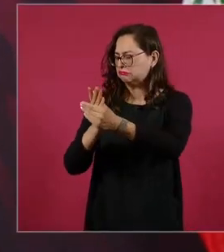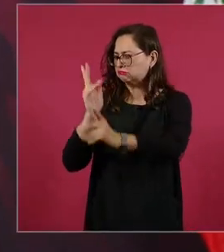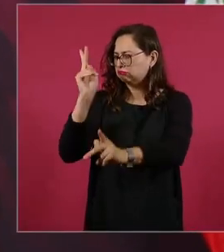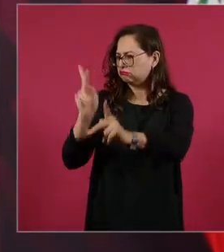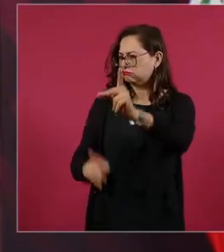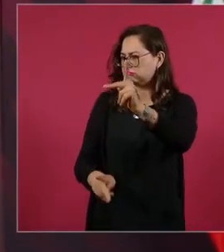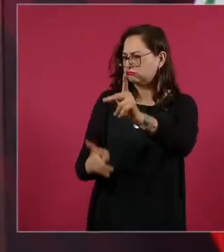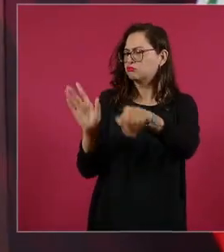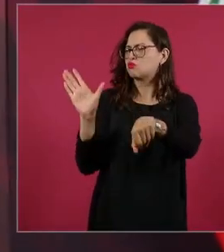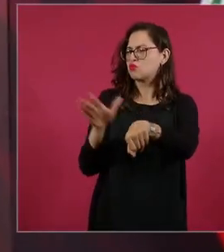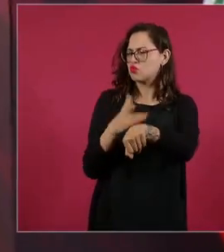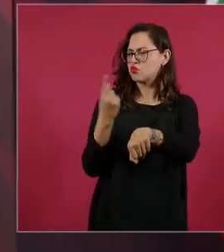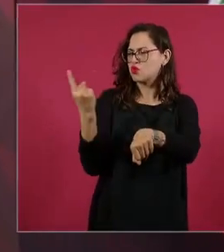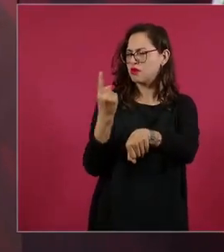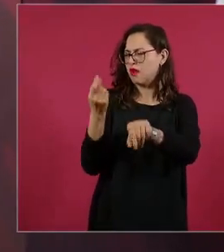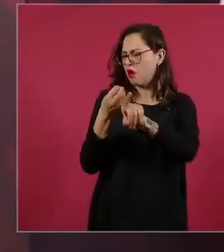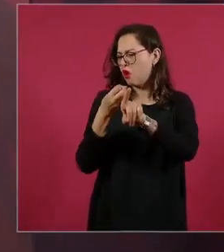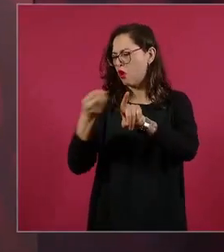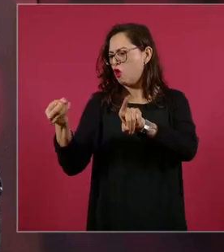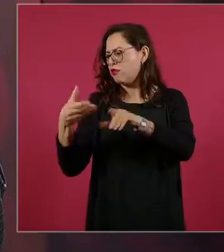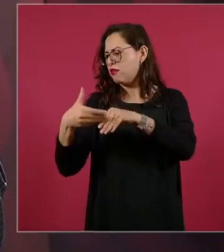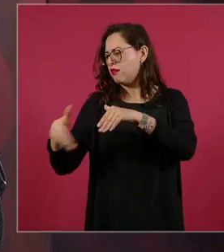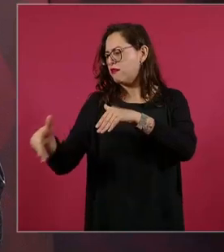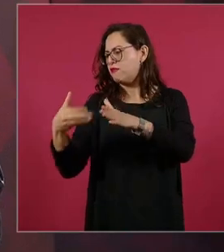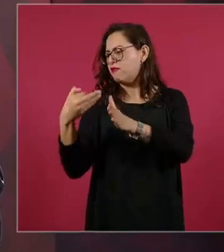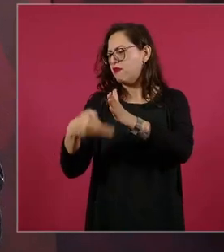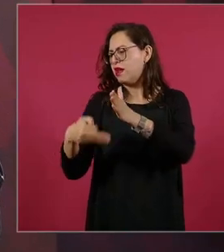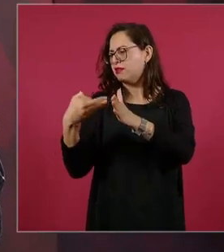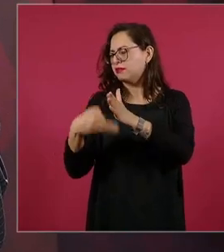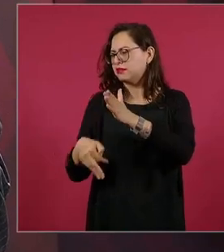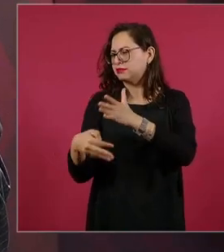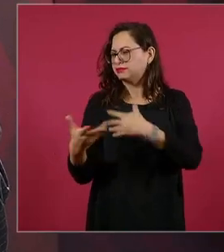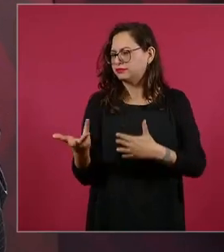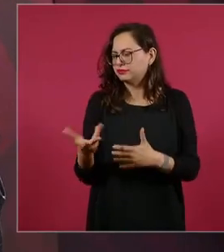de los 34 años